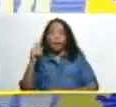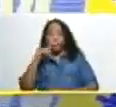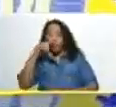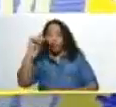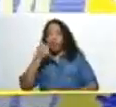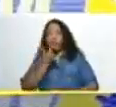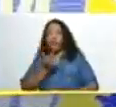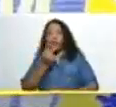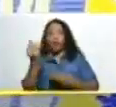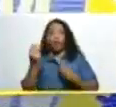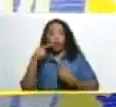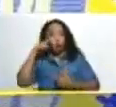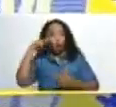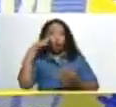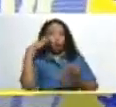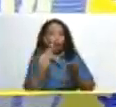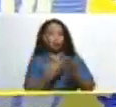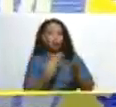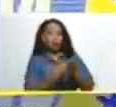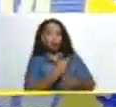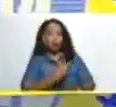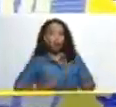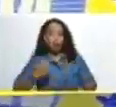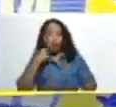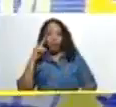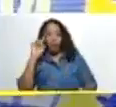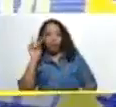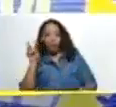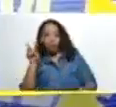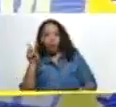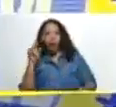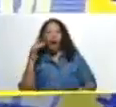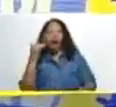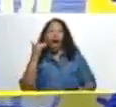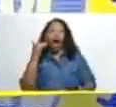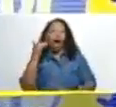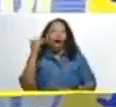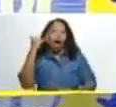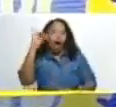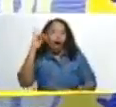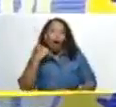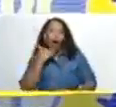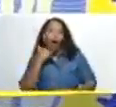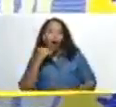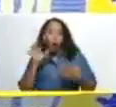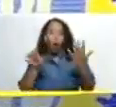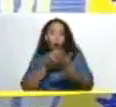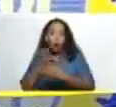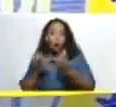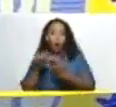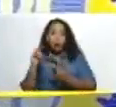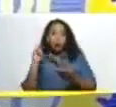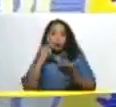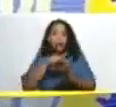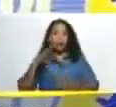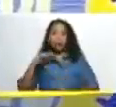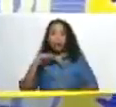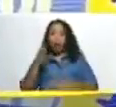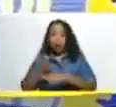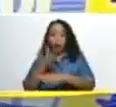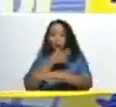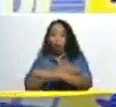consta, soy testigo presencial. Cuando hay una escena del crimen y llega el 6CPC,